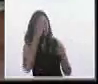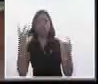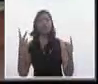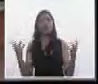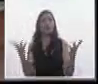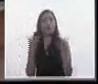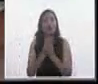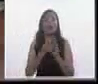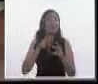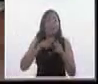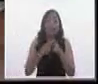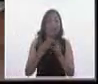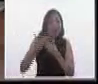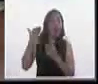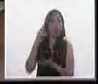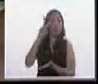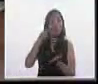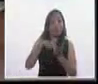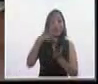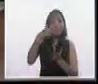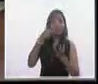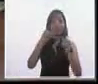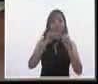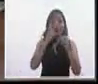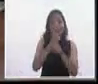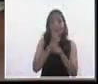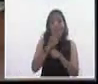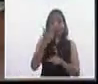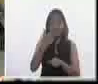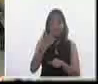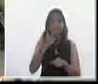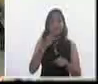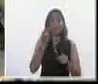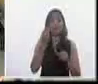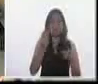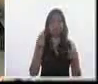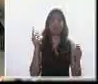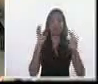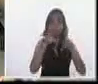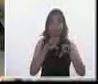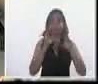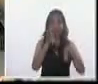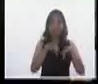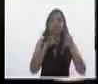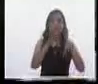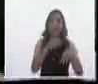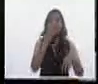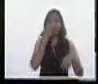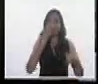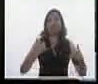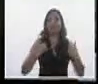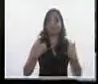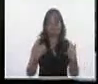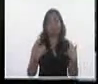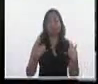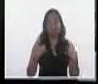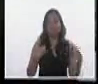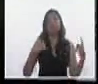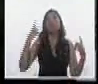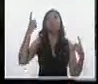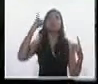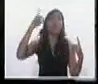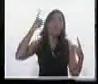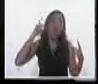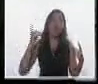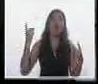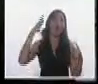2012 desde 2012 a la fecha y no se les incrementa la la la demanda Sí de hecho les comentamos vienen chavos de Durango